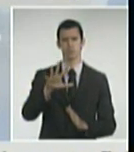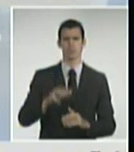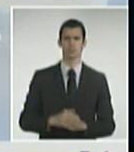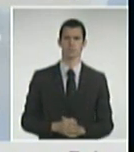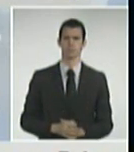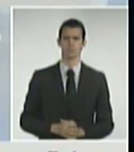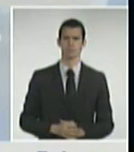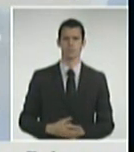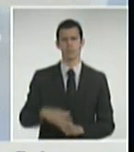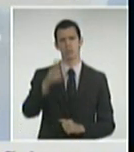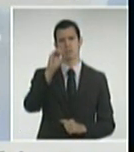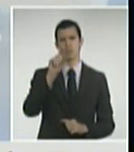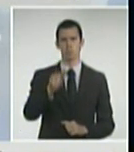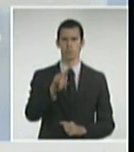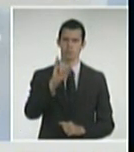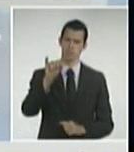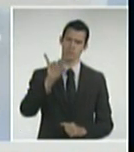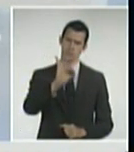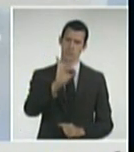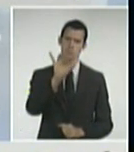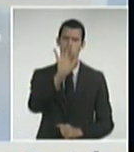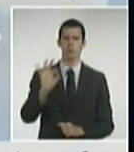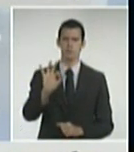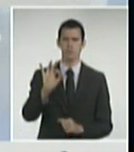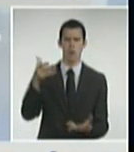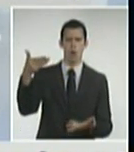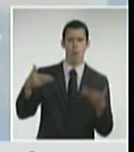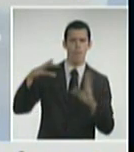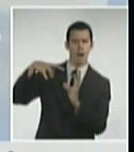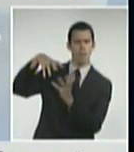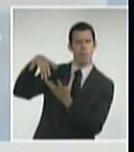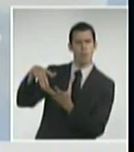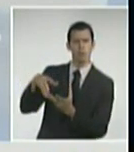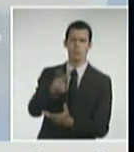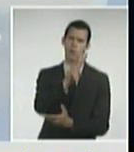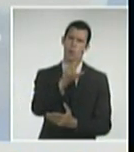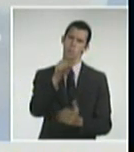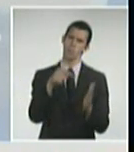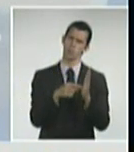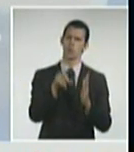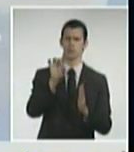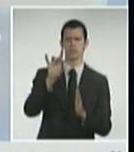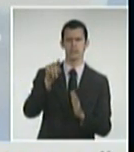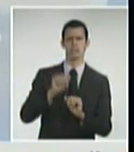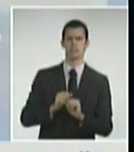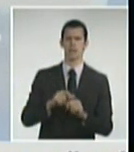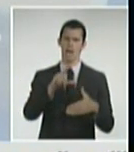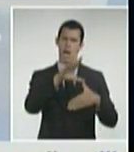0,67%, inferior al mundo 2,15 y las Américas